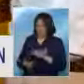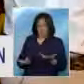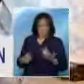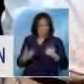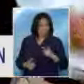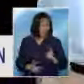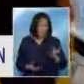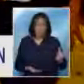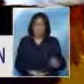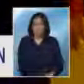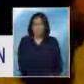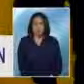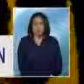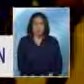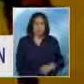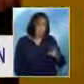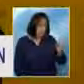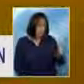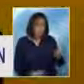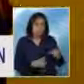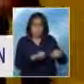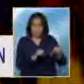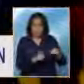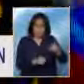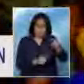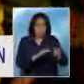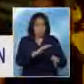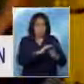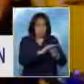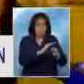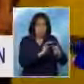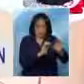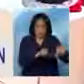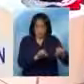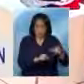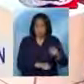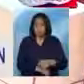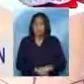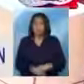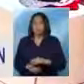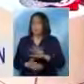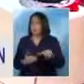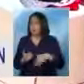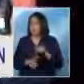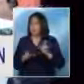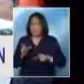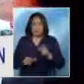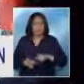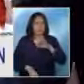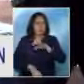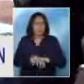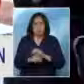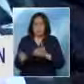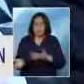motor robando? En la guardia controló una moto, jefe. En la guardia controló una moto también. Todos los detenidos fueron llevados a la